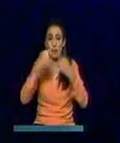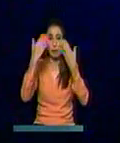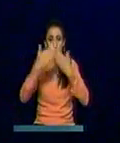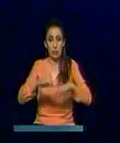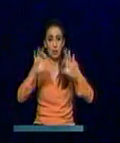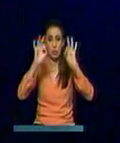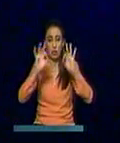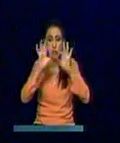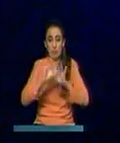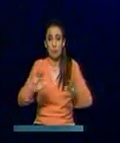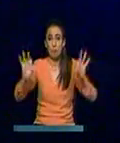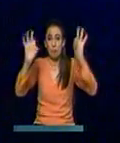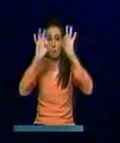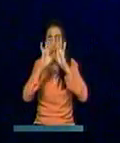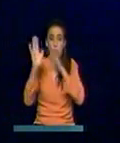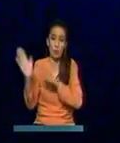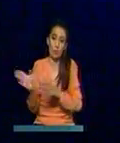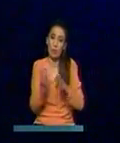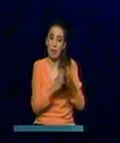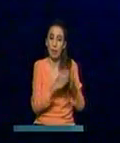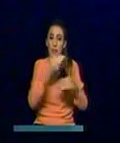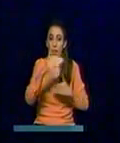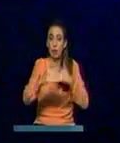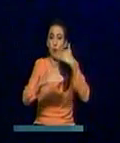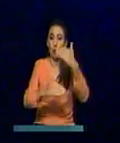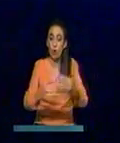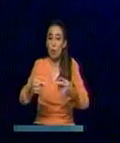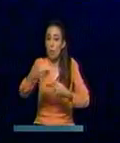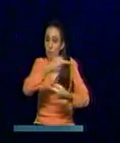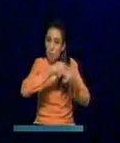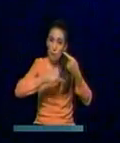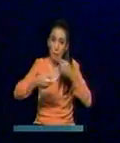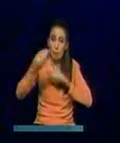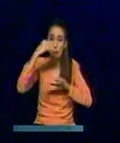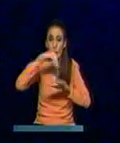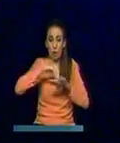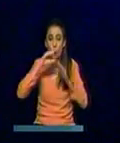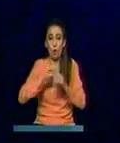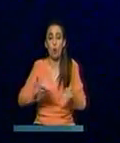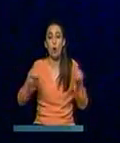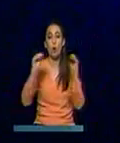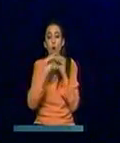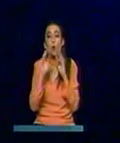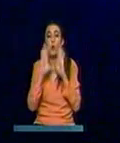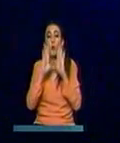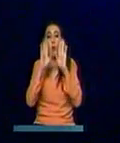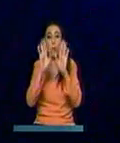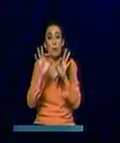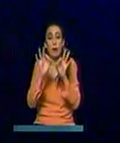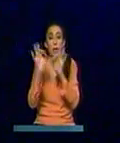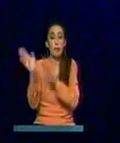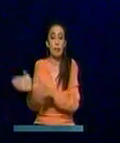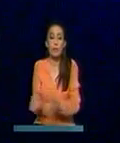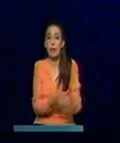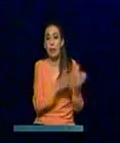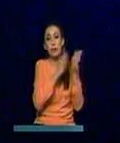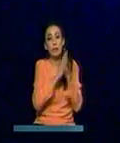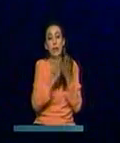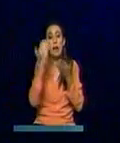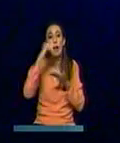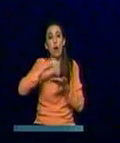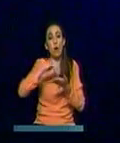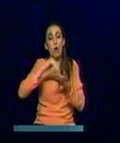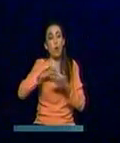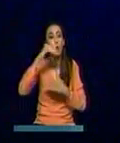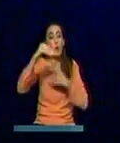y eso se convierte a través de devolverle liquidez y dinero y recursos a los bolsillos de estos cerveceros, así como